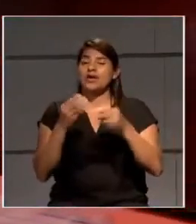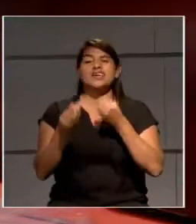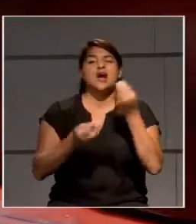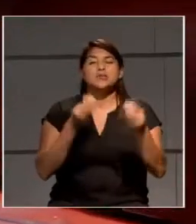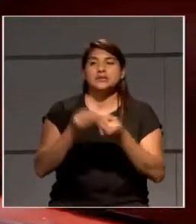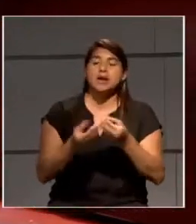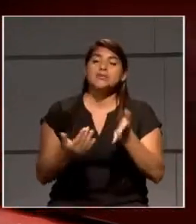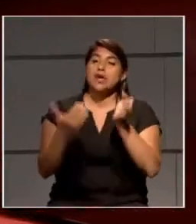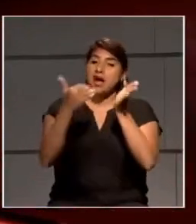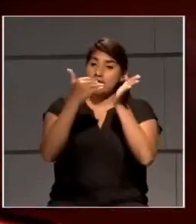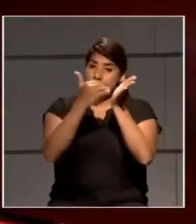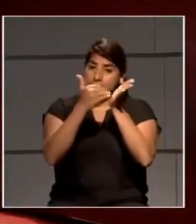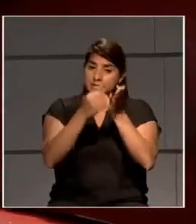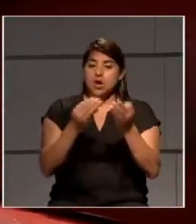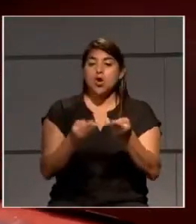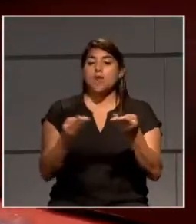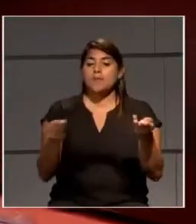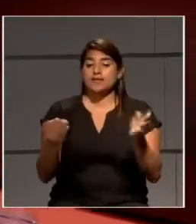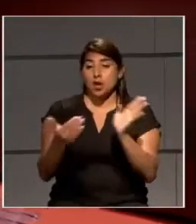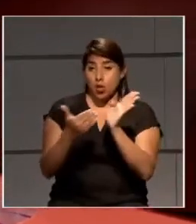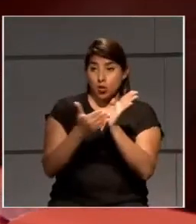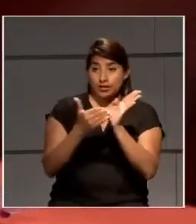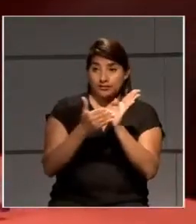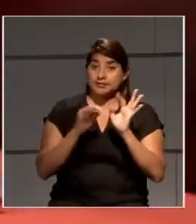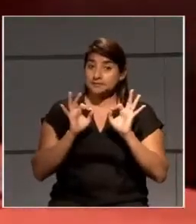voy a repasar los materiales, ¿les parece?